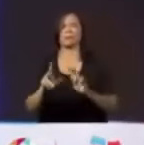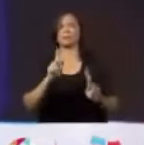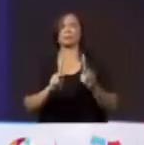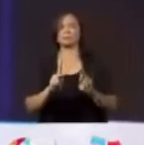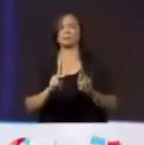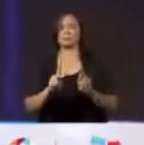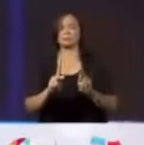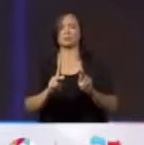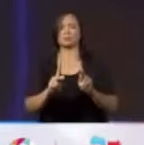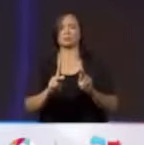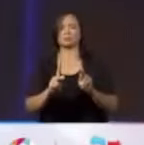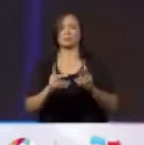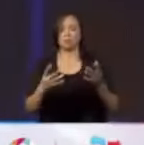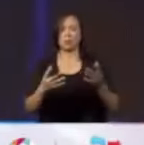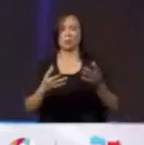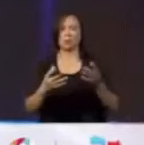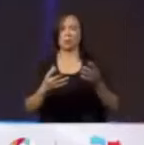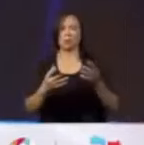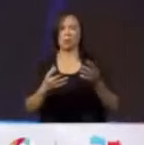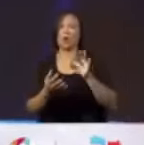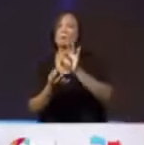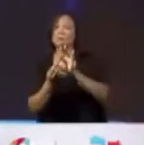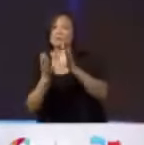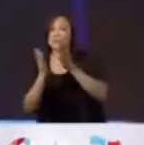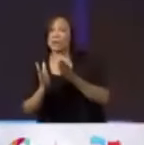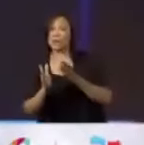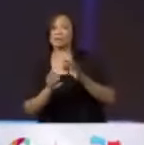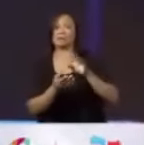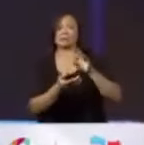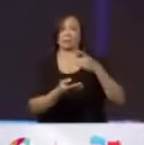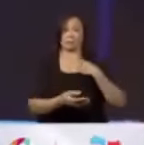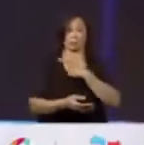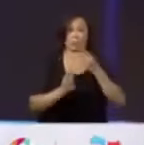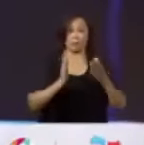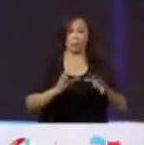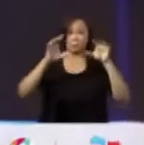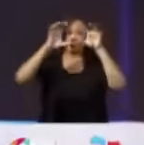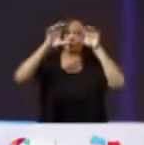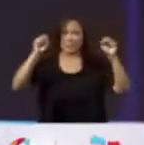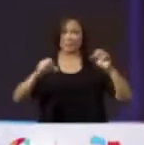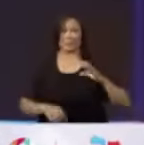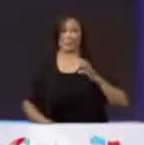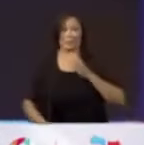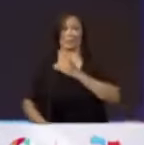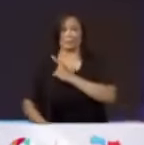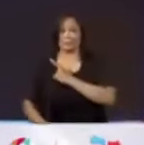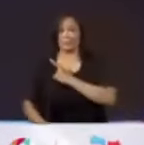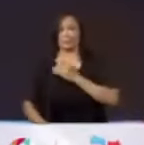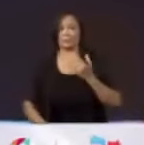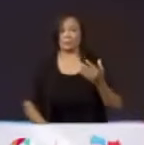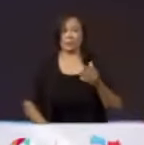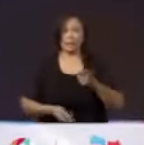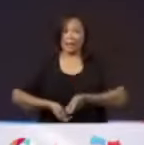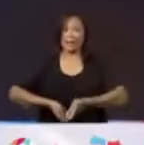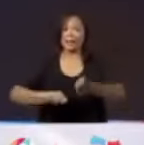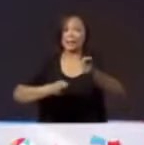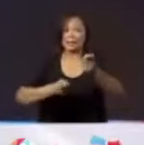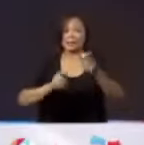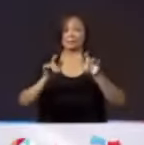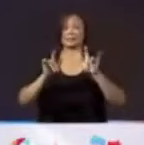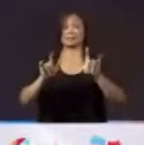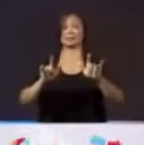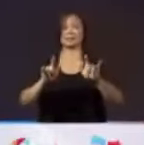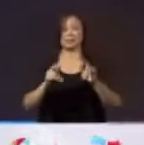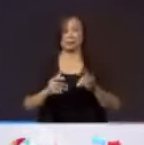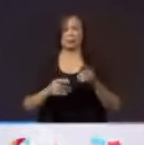gente. Como fiscal, diputado, presidente de la Cámara de Diputados, alcalde de